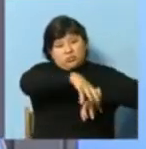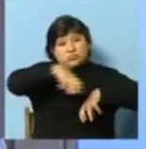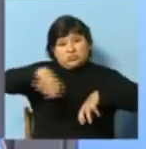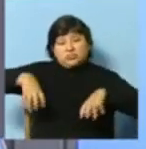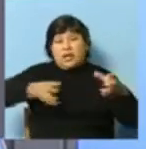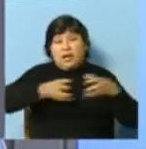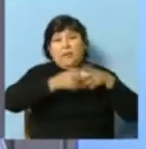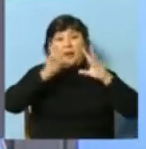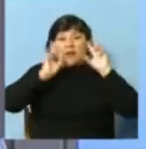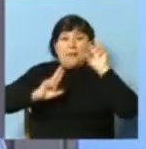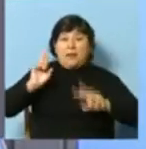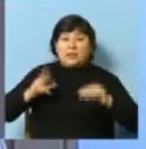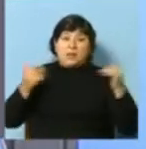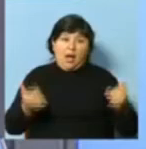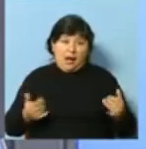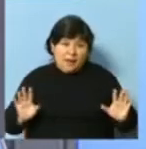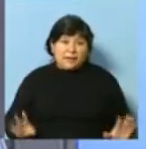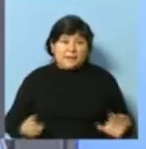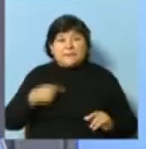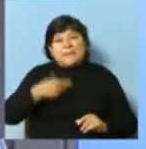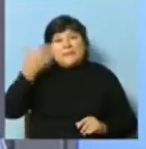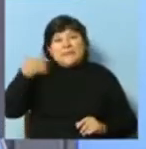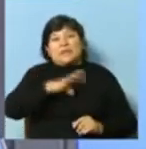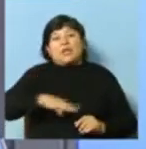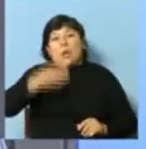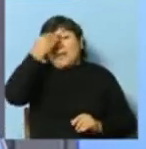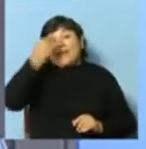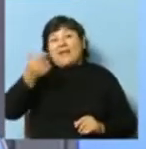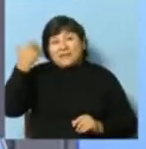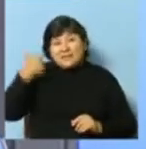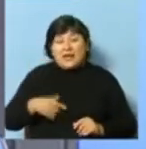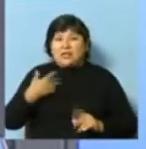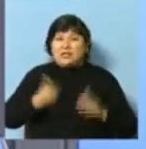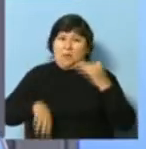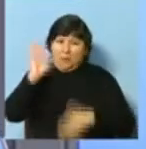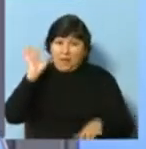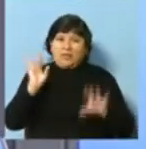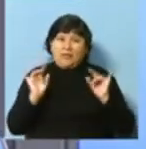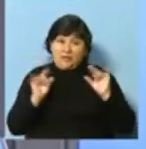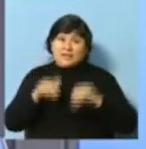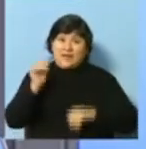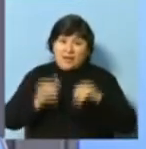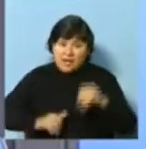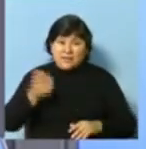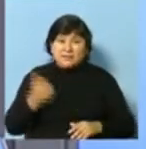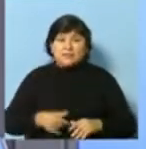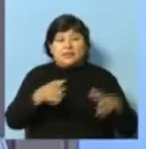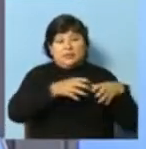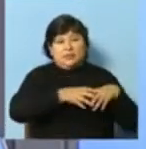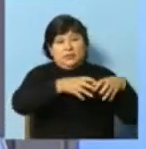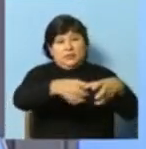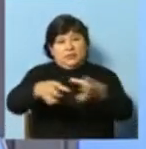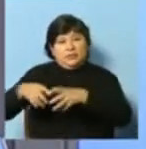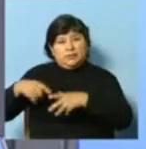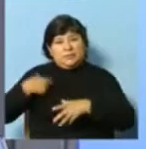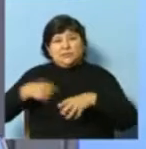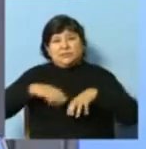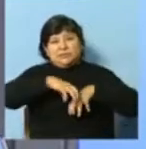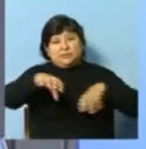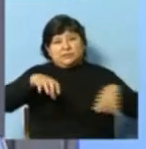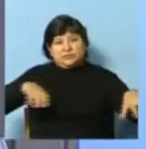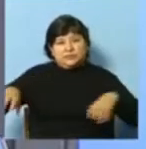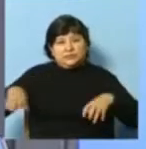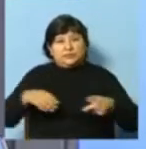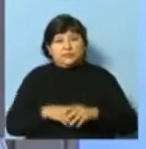en el 2015 que fue la campaña más dura más difícil con muchas de las agrupaciones sociales que conocemos que